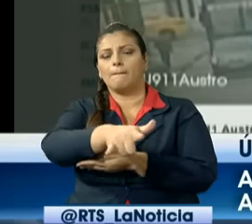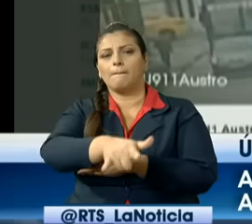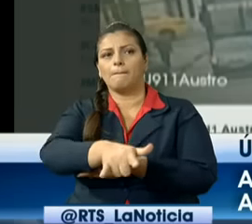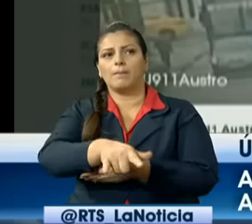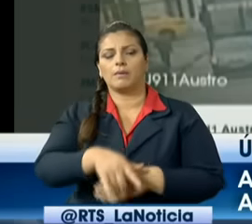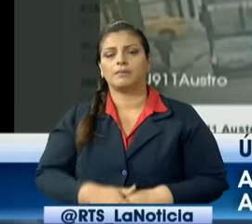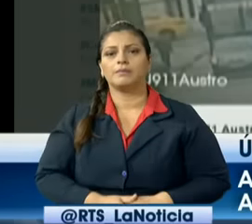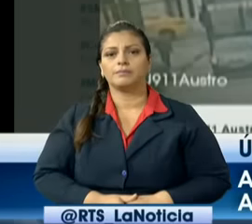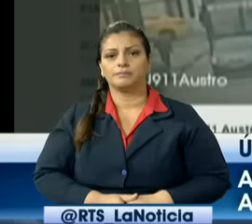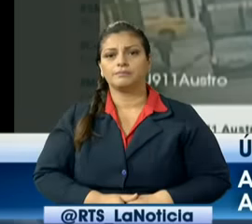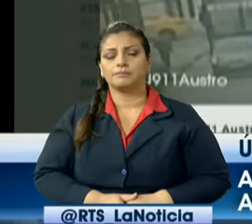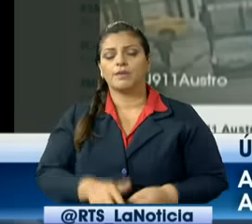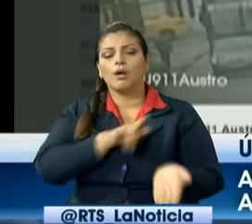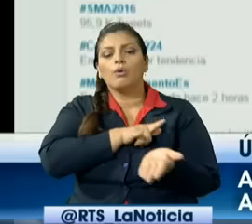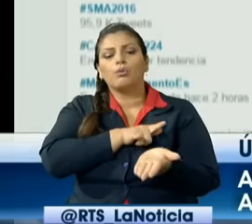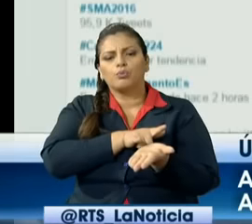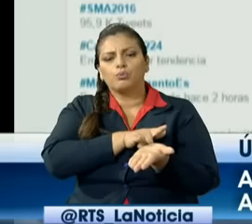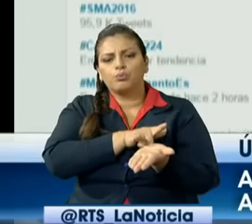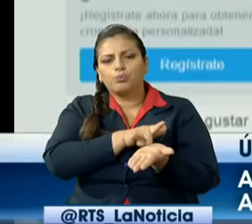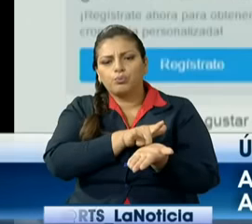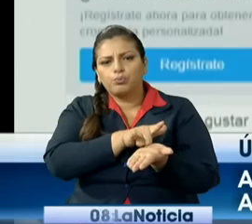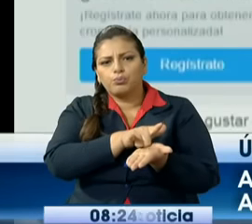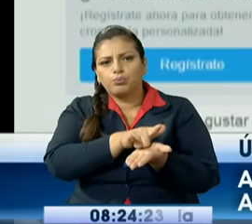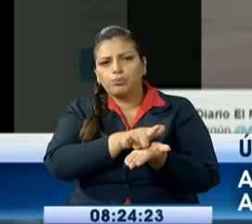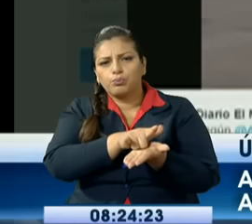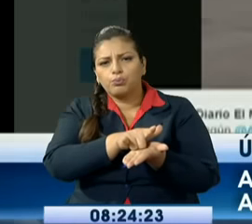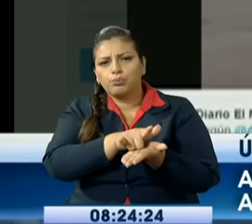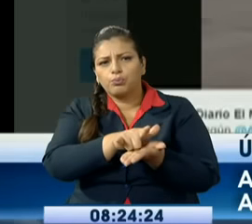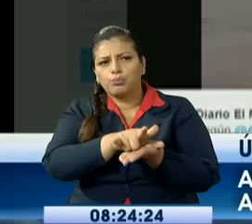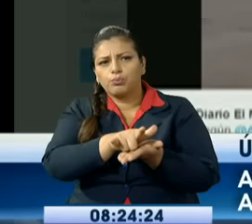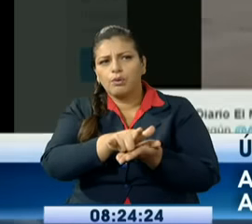es decir, y el avión parece que salió un poco